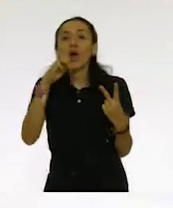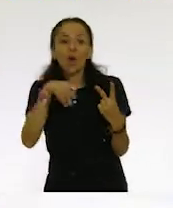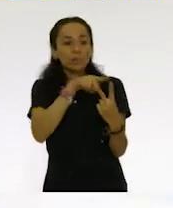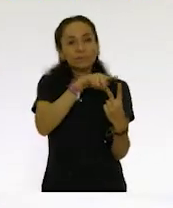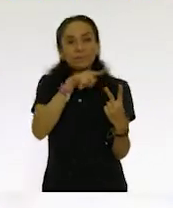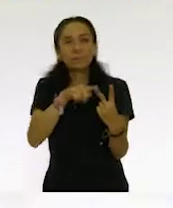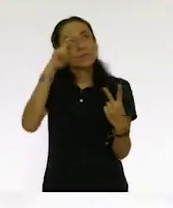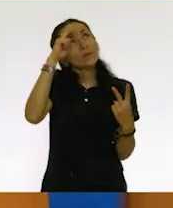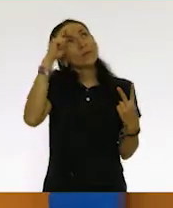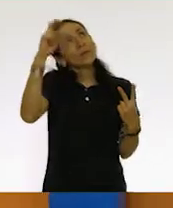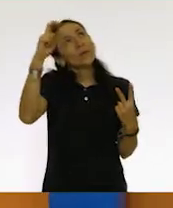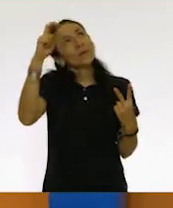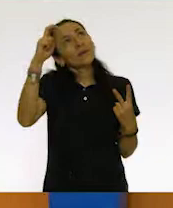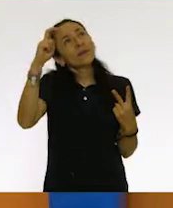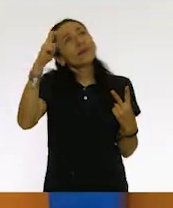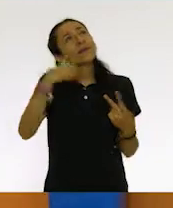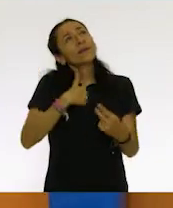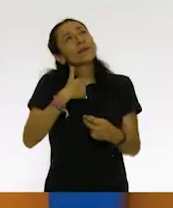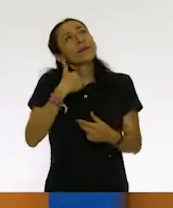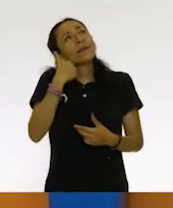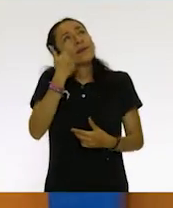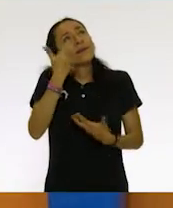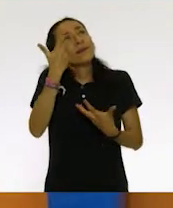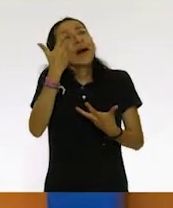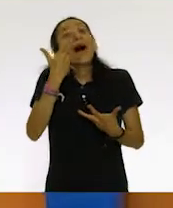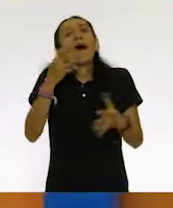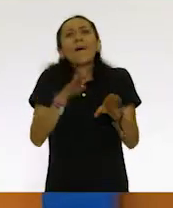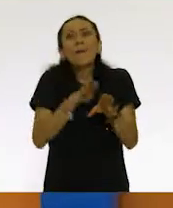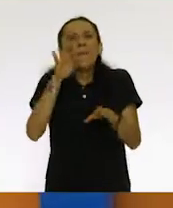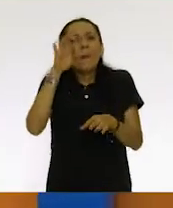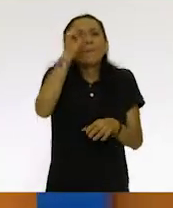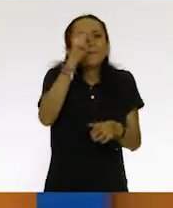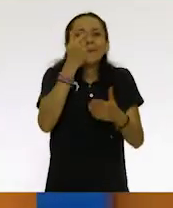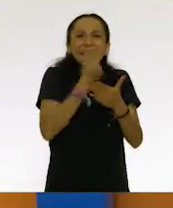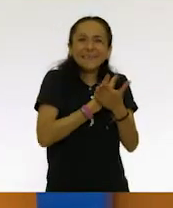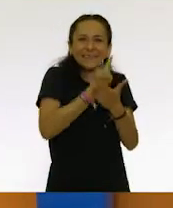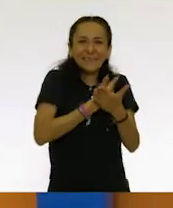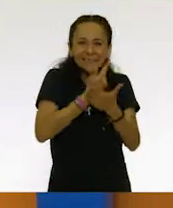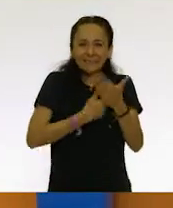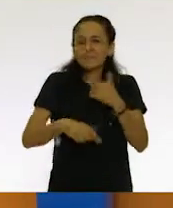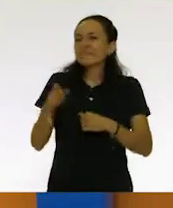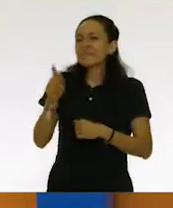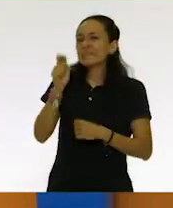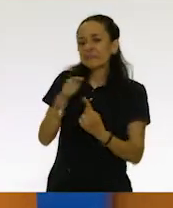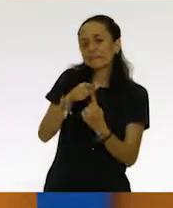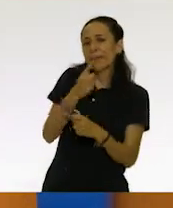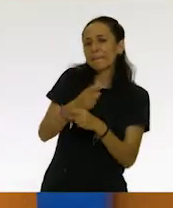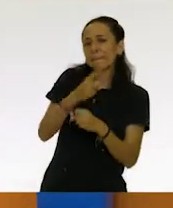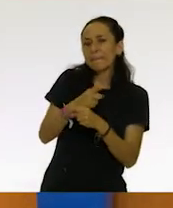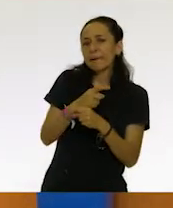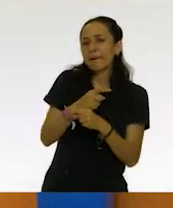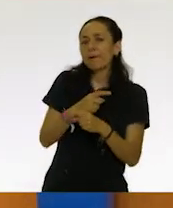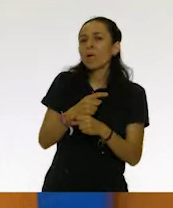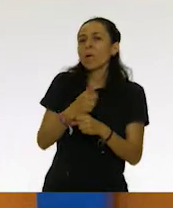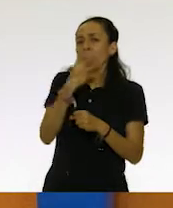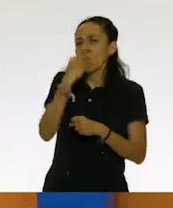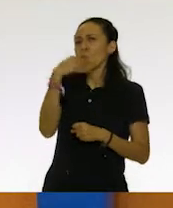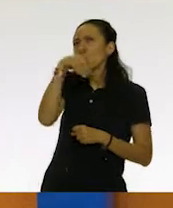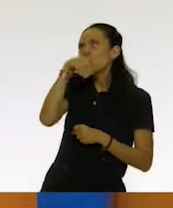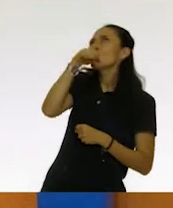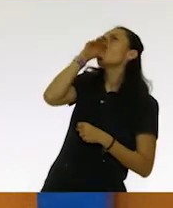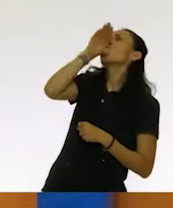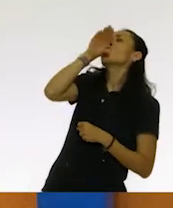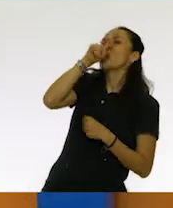contar. Tienes razón, en el cuento Gong Gong, que es un lobo, conoce a Dam Dam, una niña que